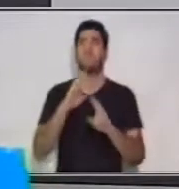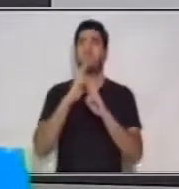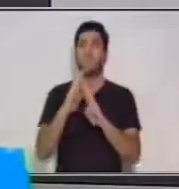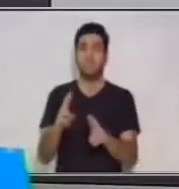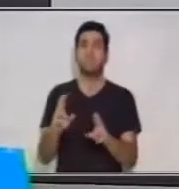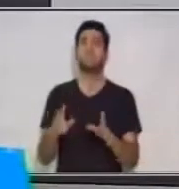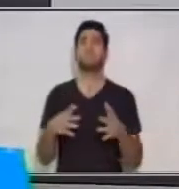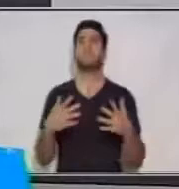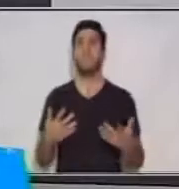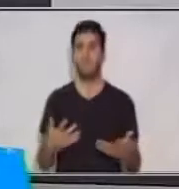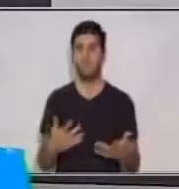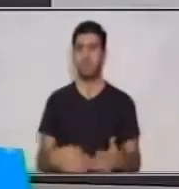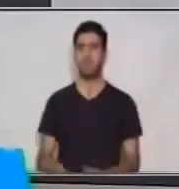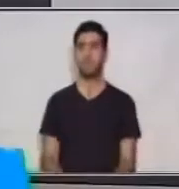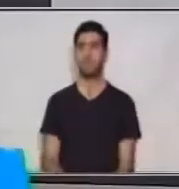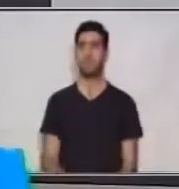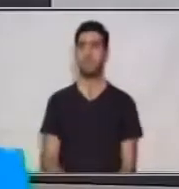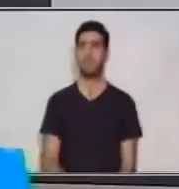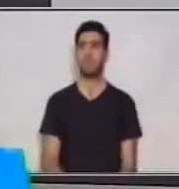nos va a dar en ángulo